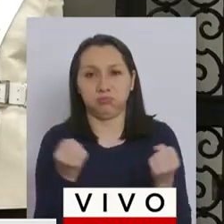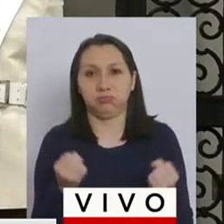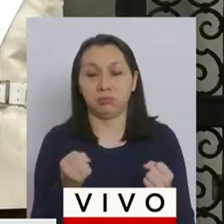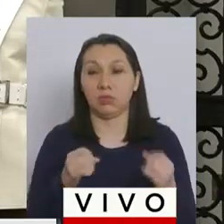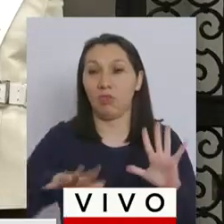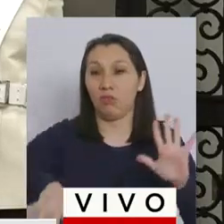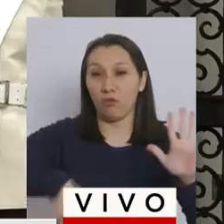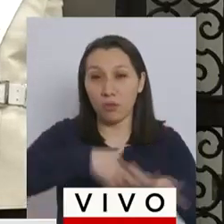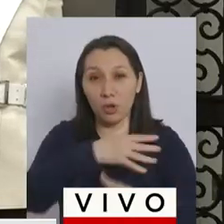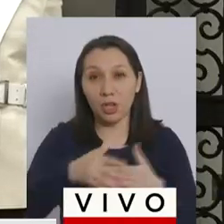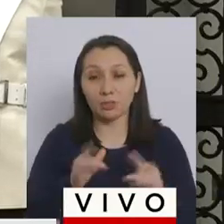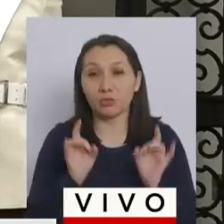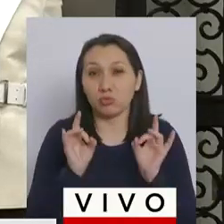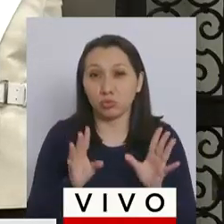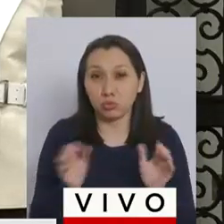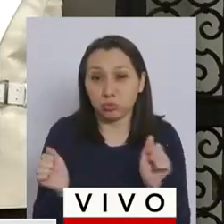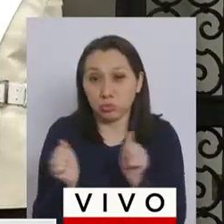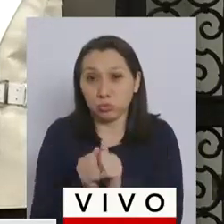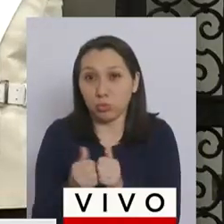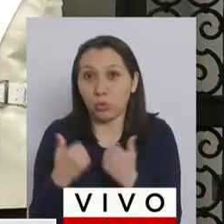la violencia solo trae